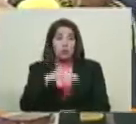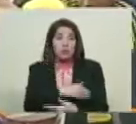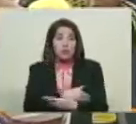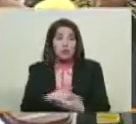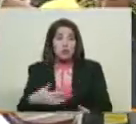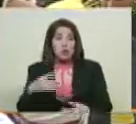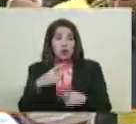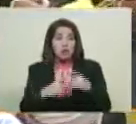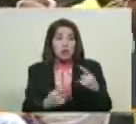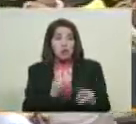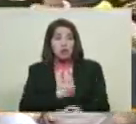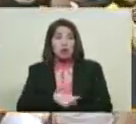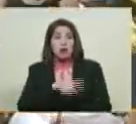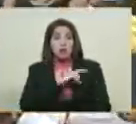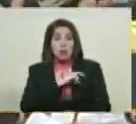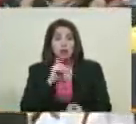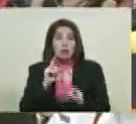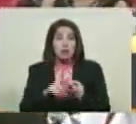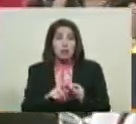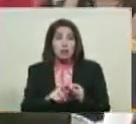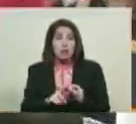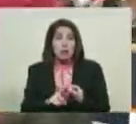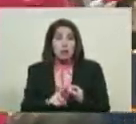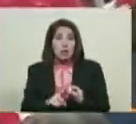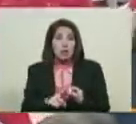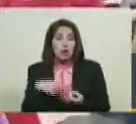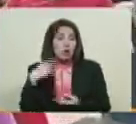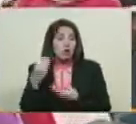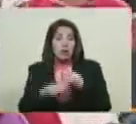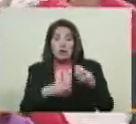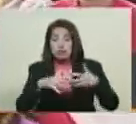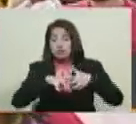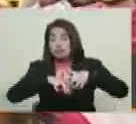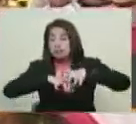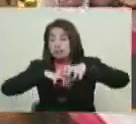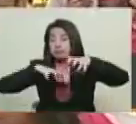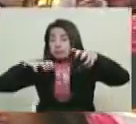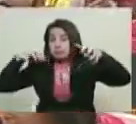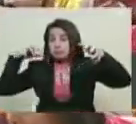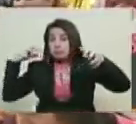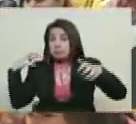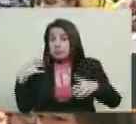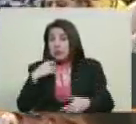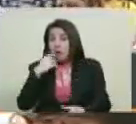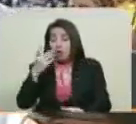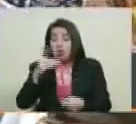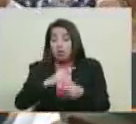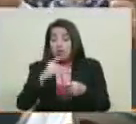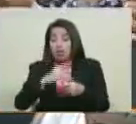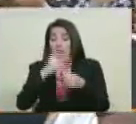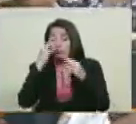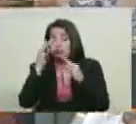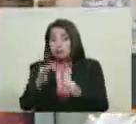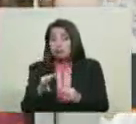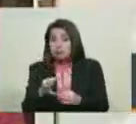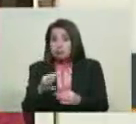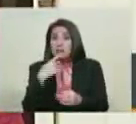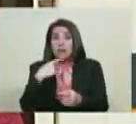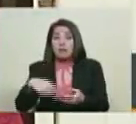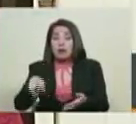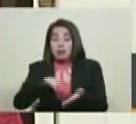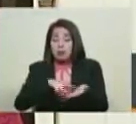2.5 millones en España. Y eso lo que ha hecho es crecer. Son los datos precisos. Que hay que